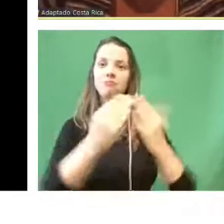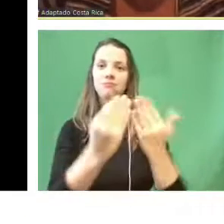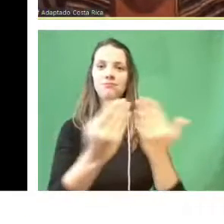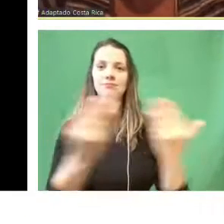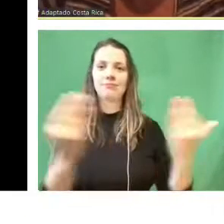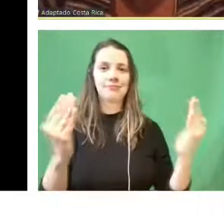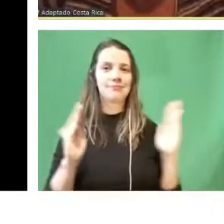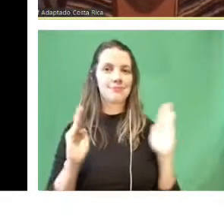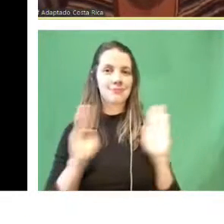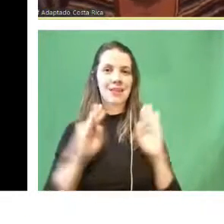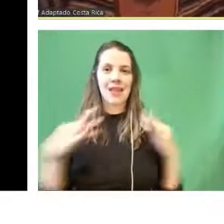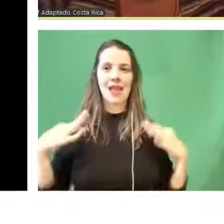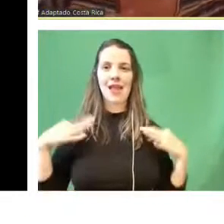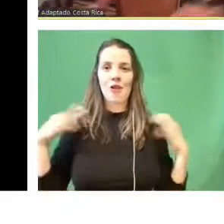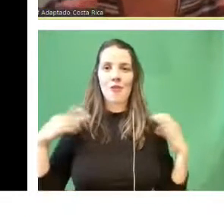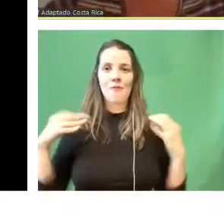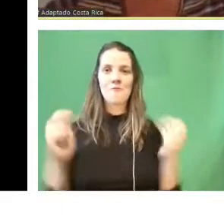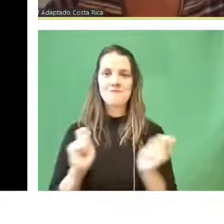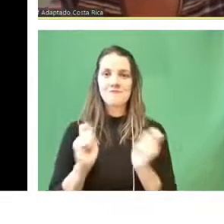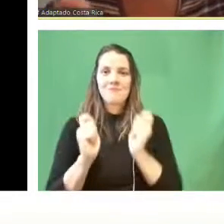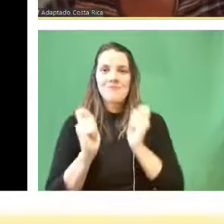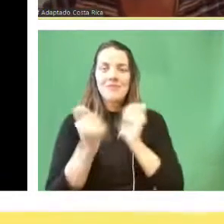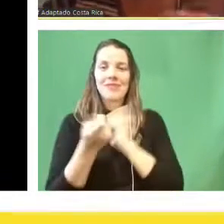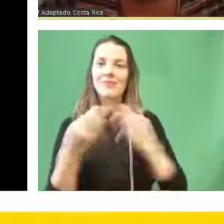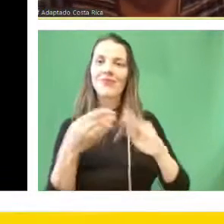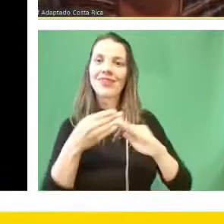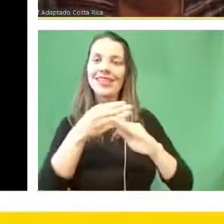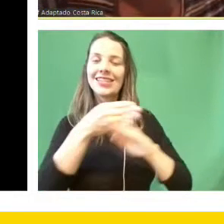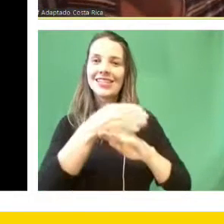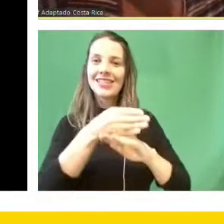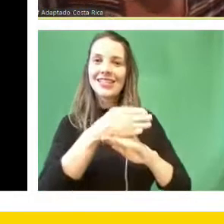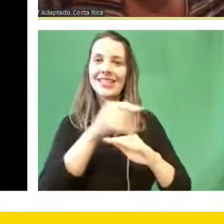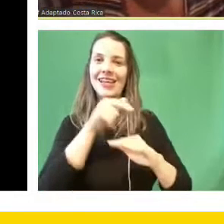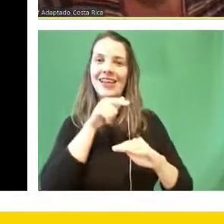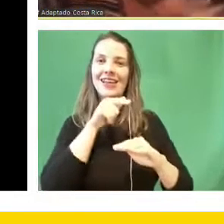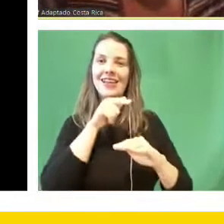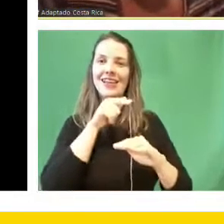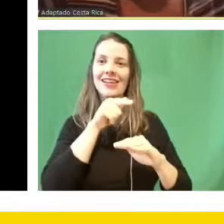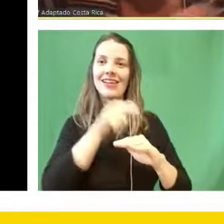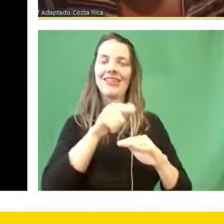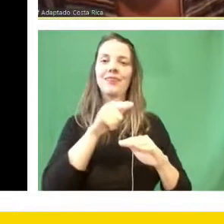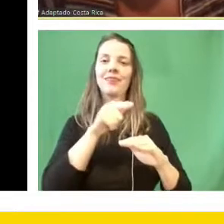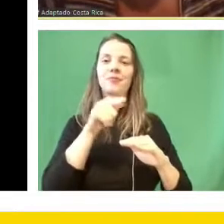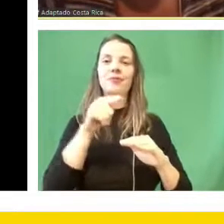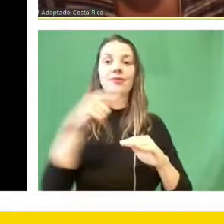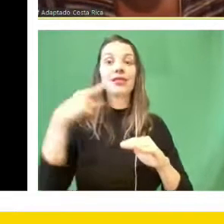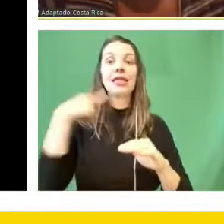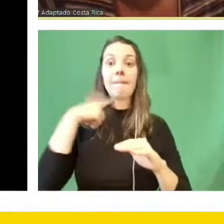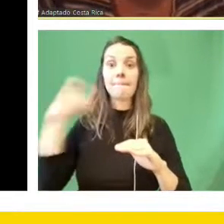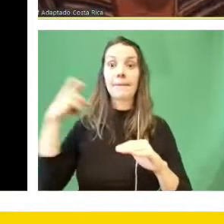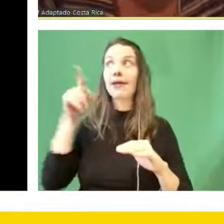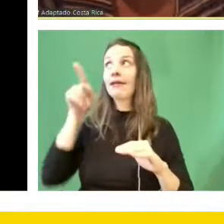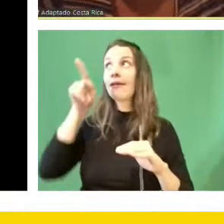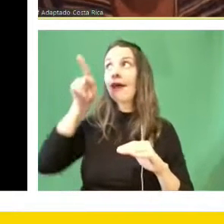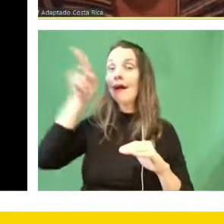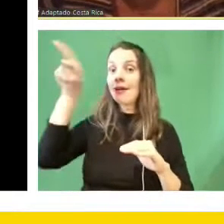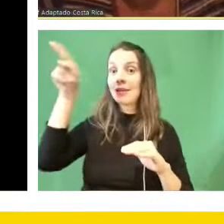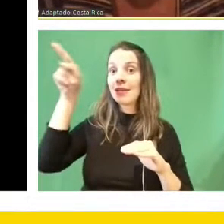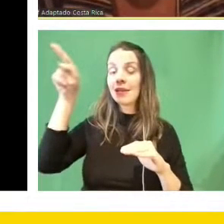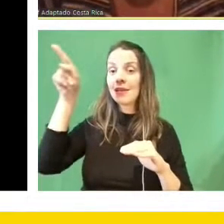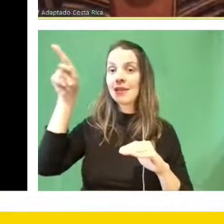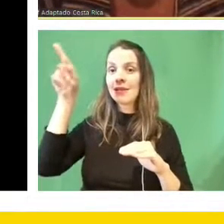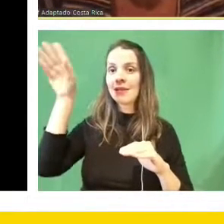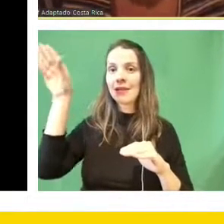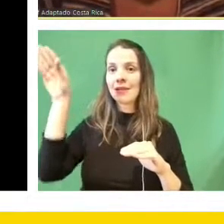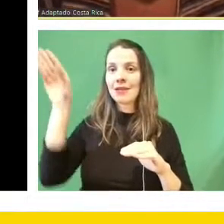en Inglaterra desde hace ya varios años y cuya iniciativa también se replica en España con el logo, con este tema exactamente